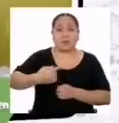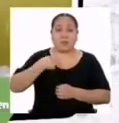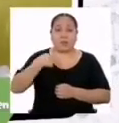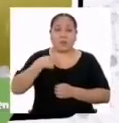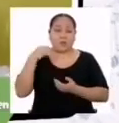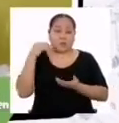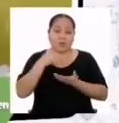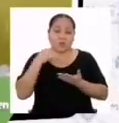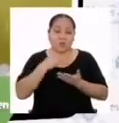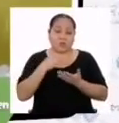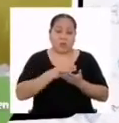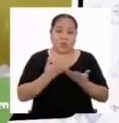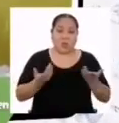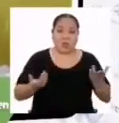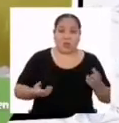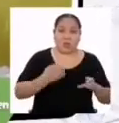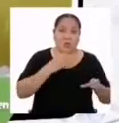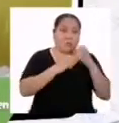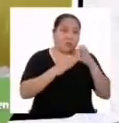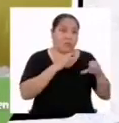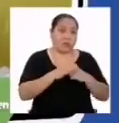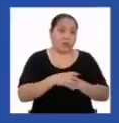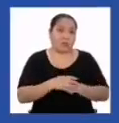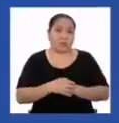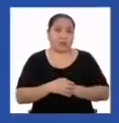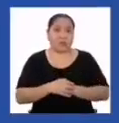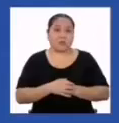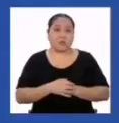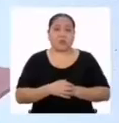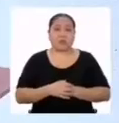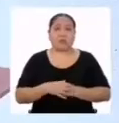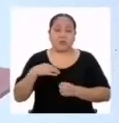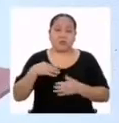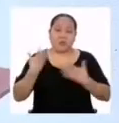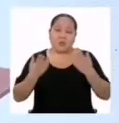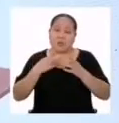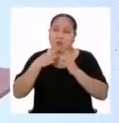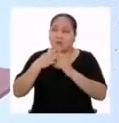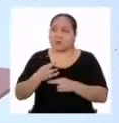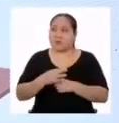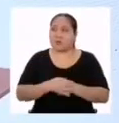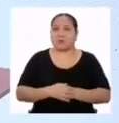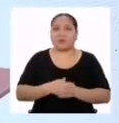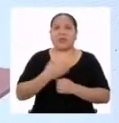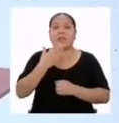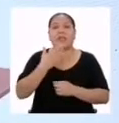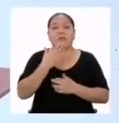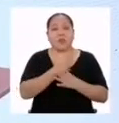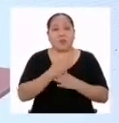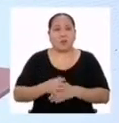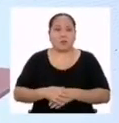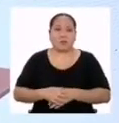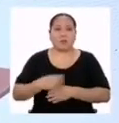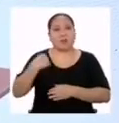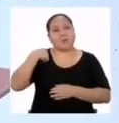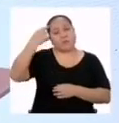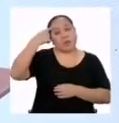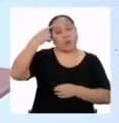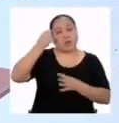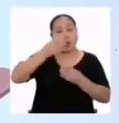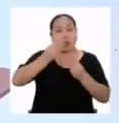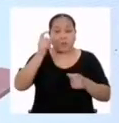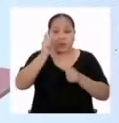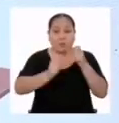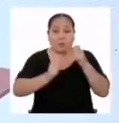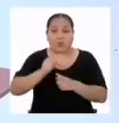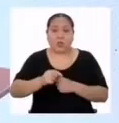tanto los cursos de letras como en comunicación, sabré qué responder. Gracias por compartir con nosotros. Creo que muchos a quienes nos